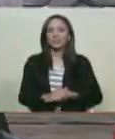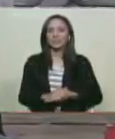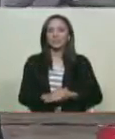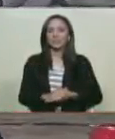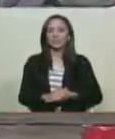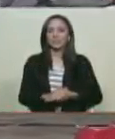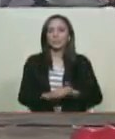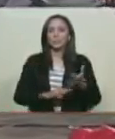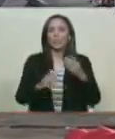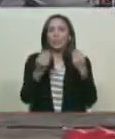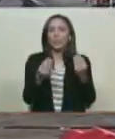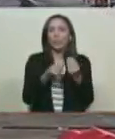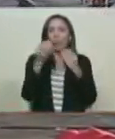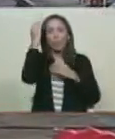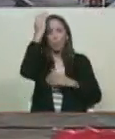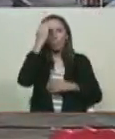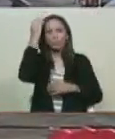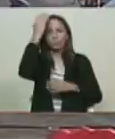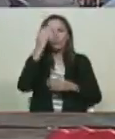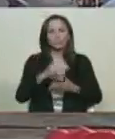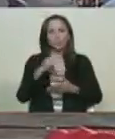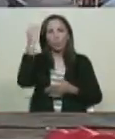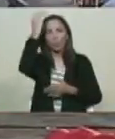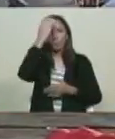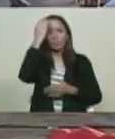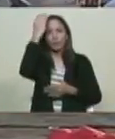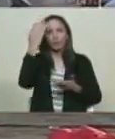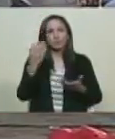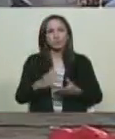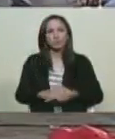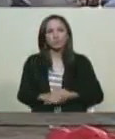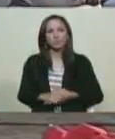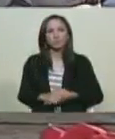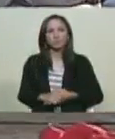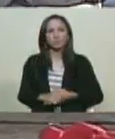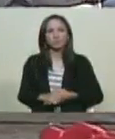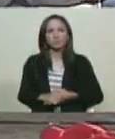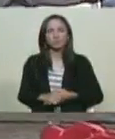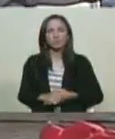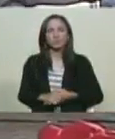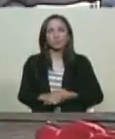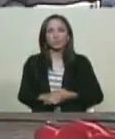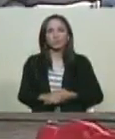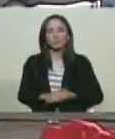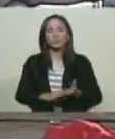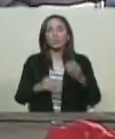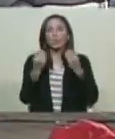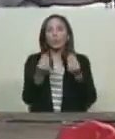La fuerza de la conciencia que hemos ganado en estos años de resistencia, de lucha.